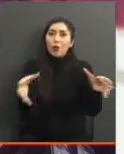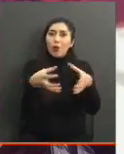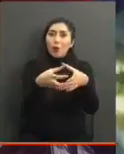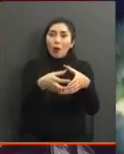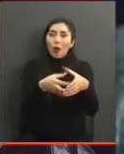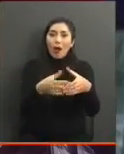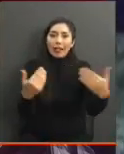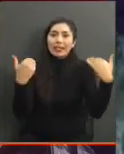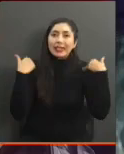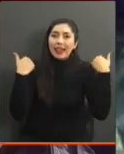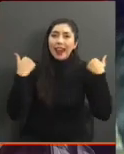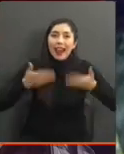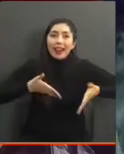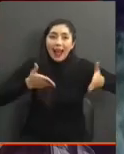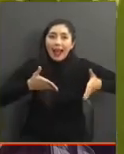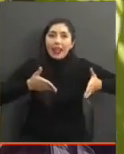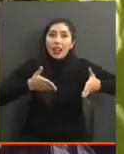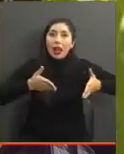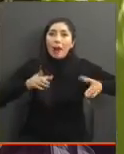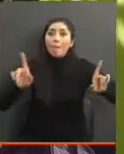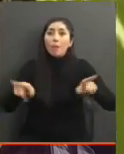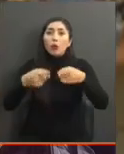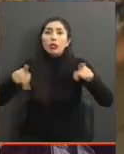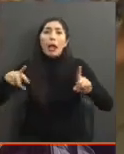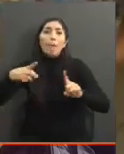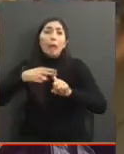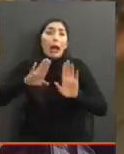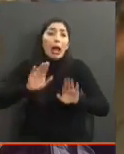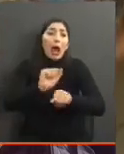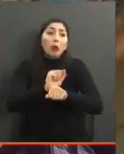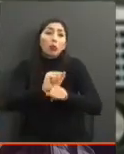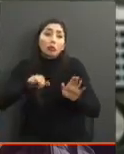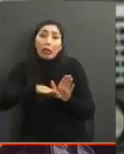parando la música cuando alguien quería sacar el auto.